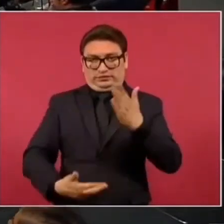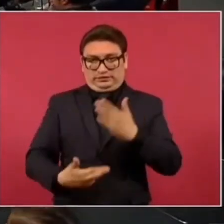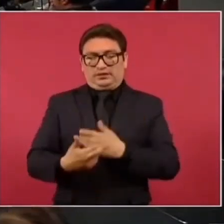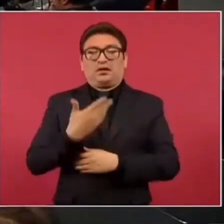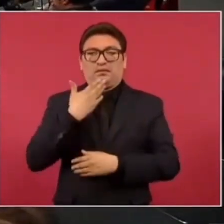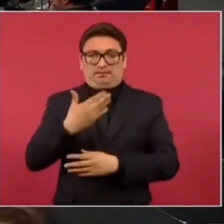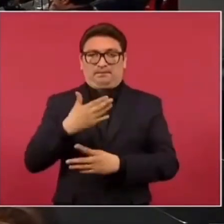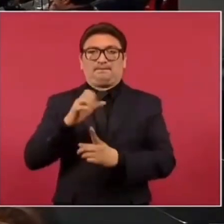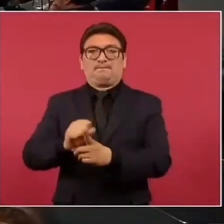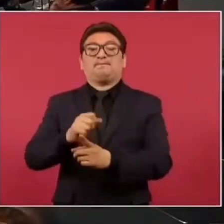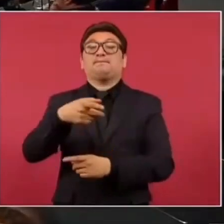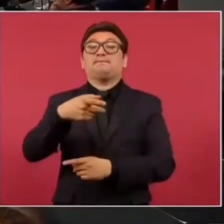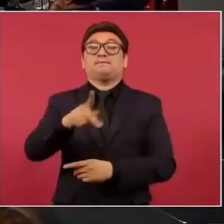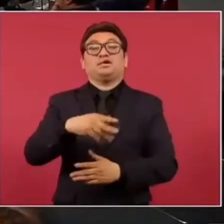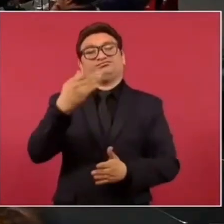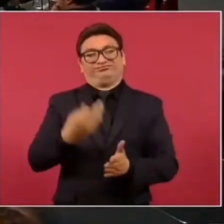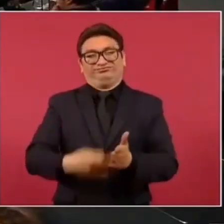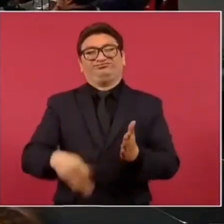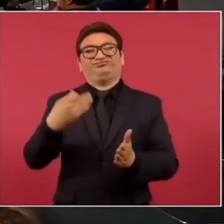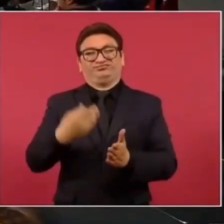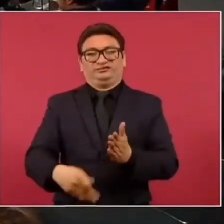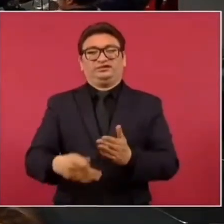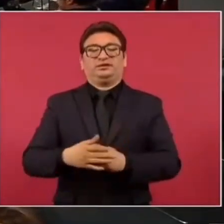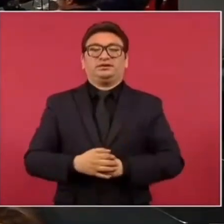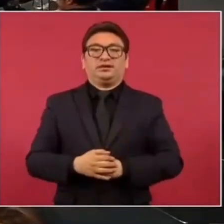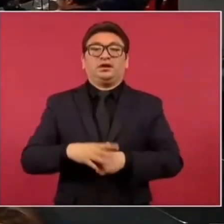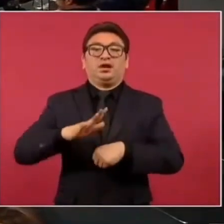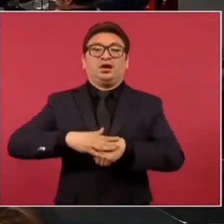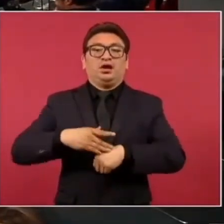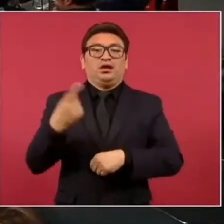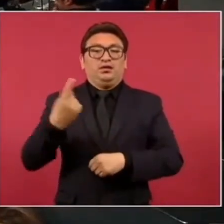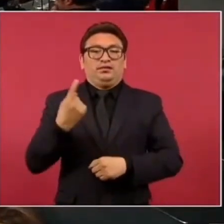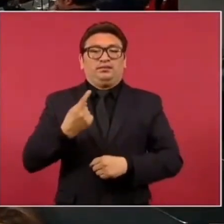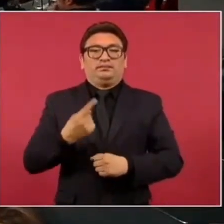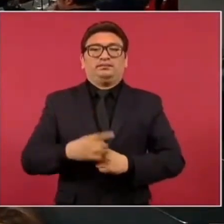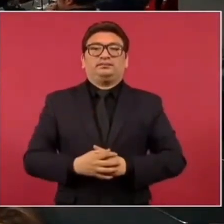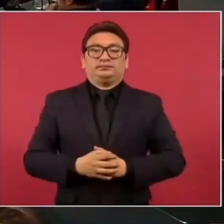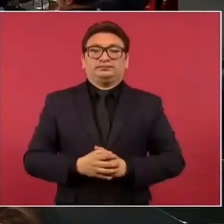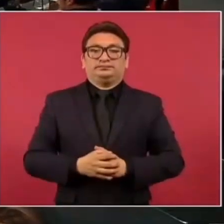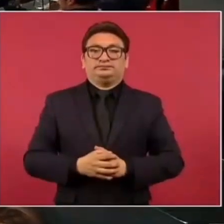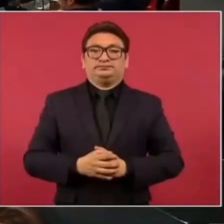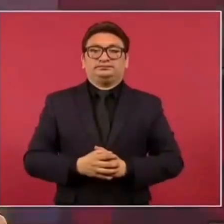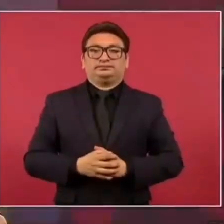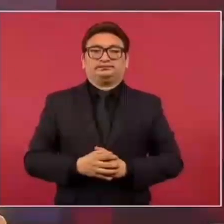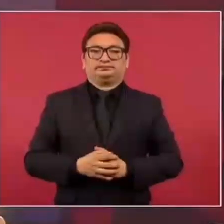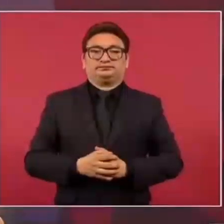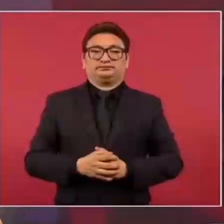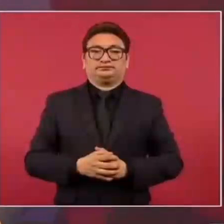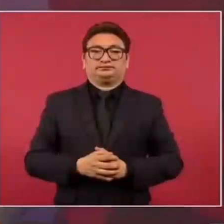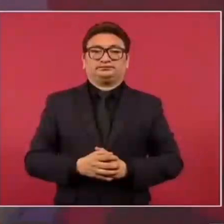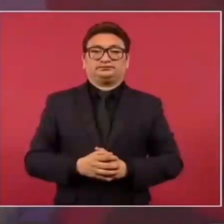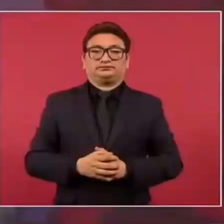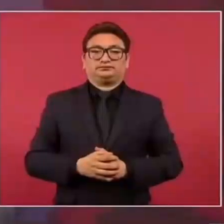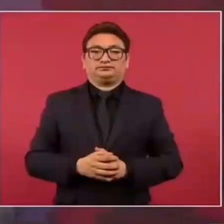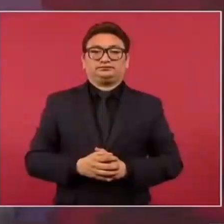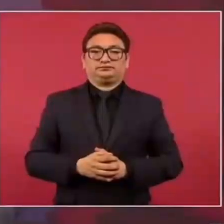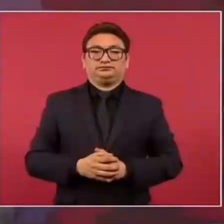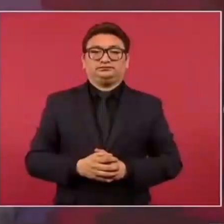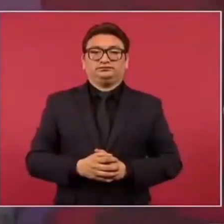pero no es suficiente, porque dejaron muy mal.